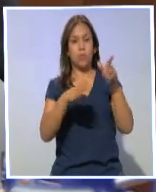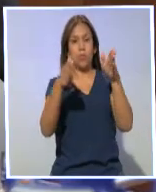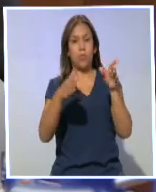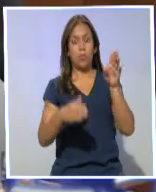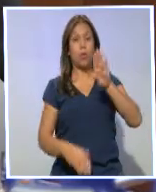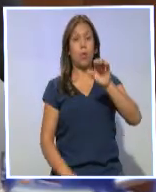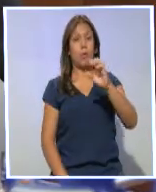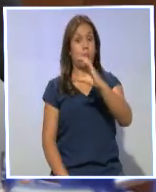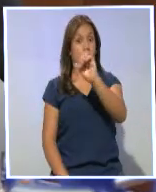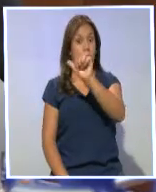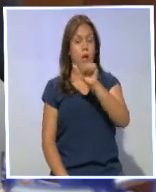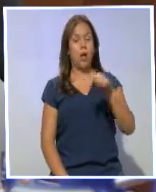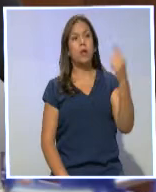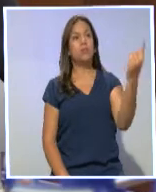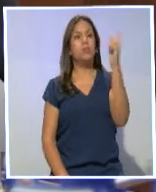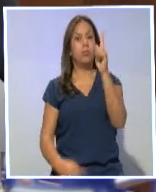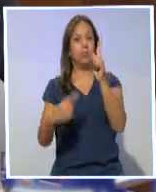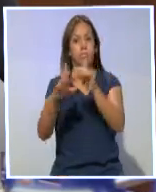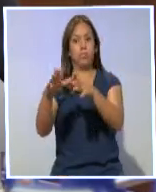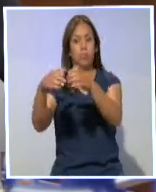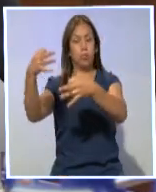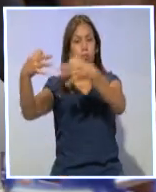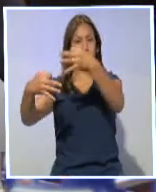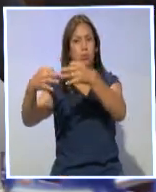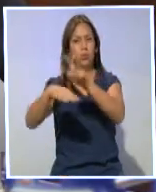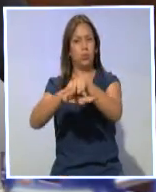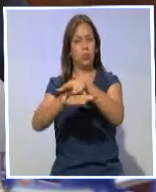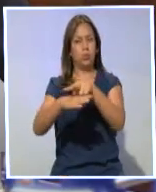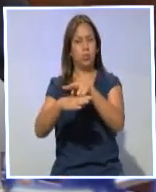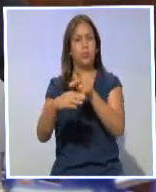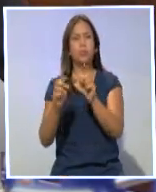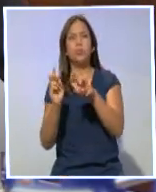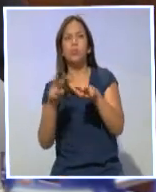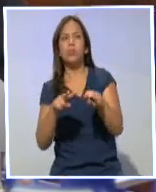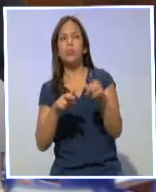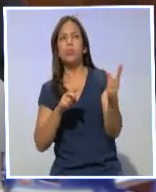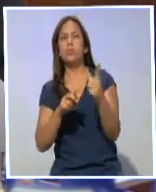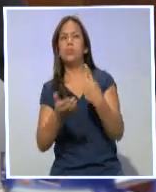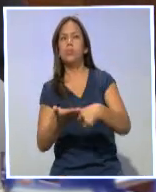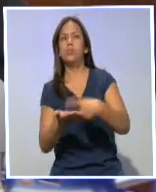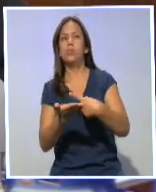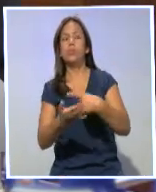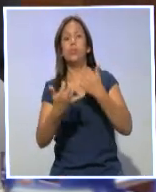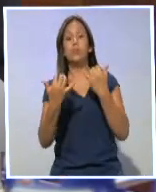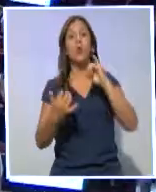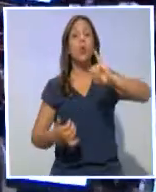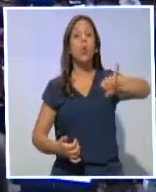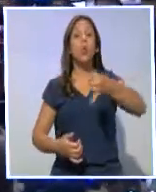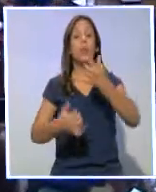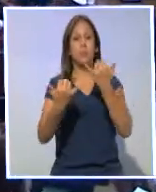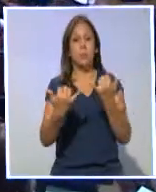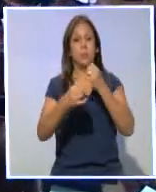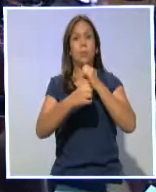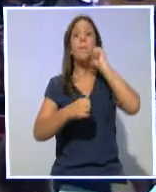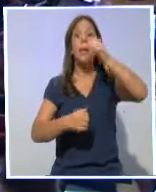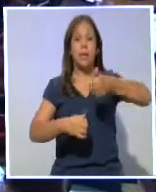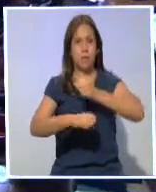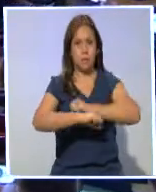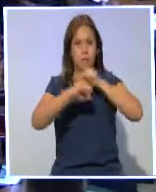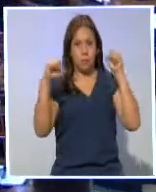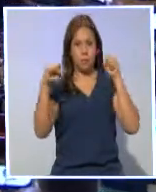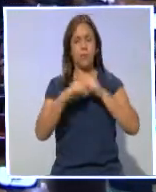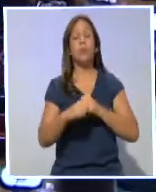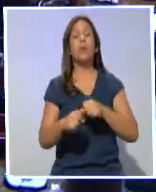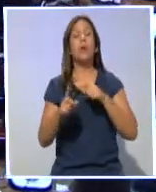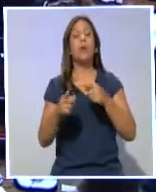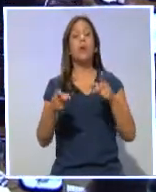Vaca Mancheno, comparecerá ante la Comisión de Fiscalización y Justicia este jueves en horas de la mañana. Esto luego de que en junio pasado